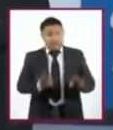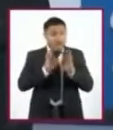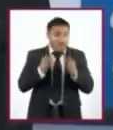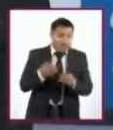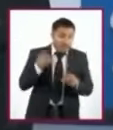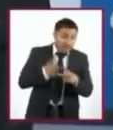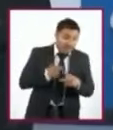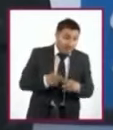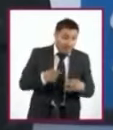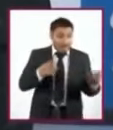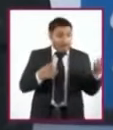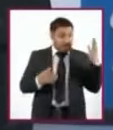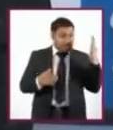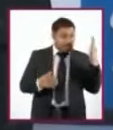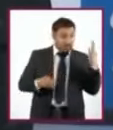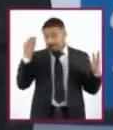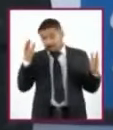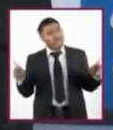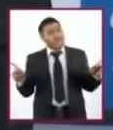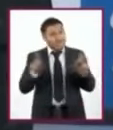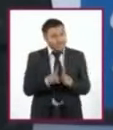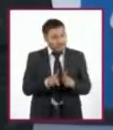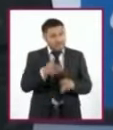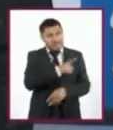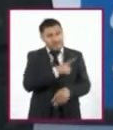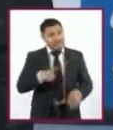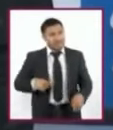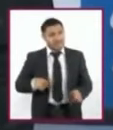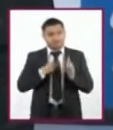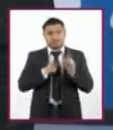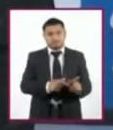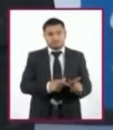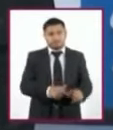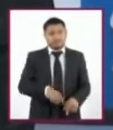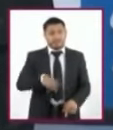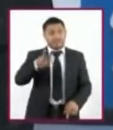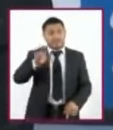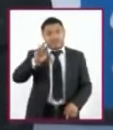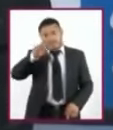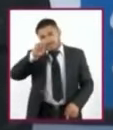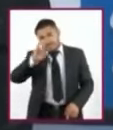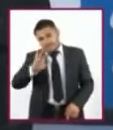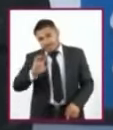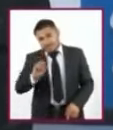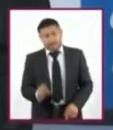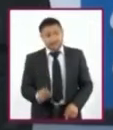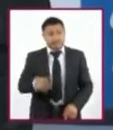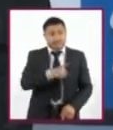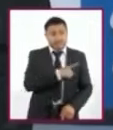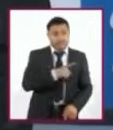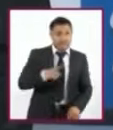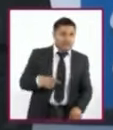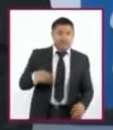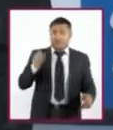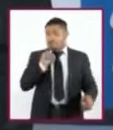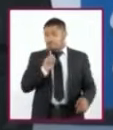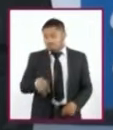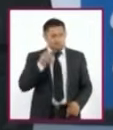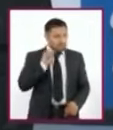con respecto a un eje de simetría, debe conservar: los vértices de ambas figuras deben estar a la